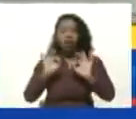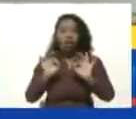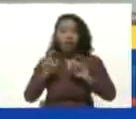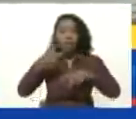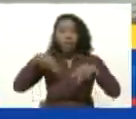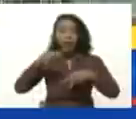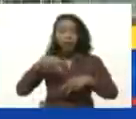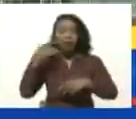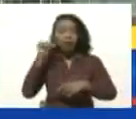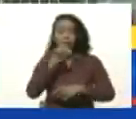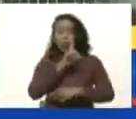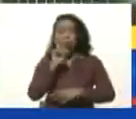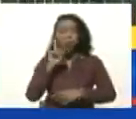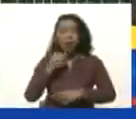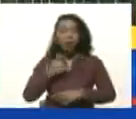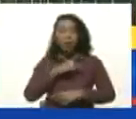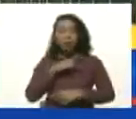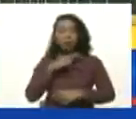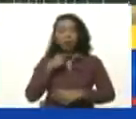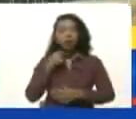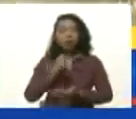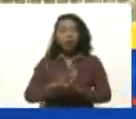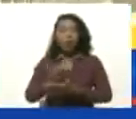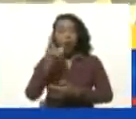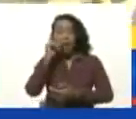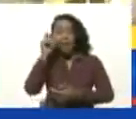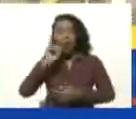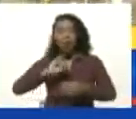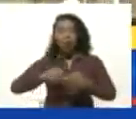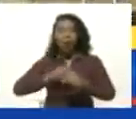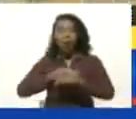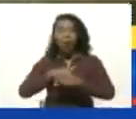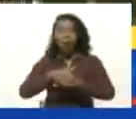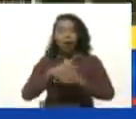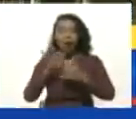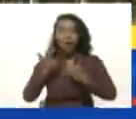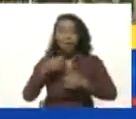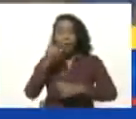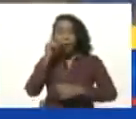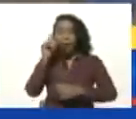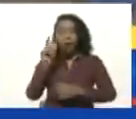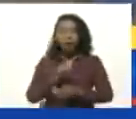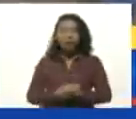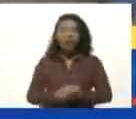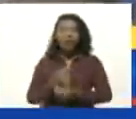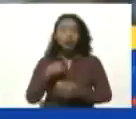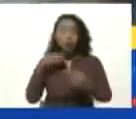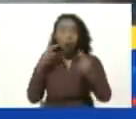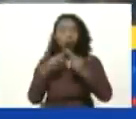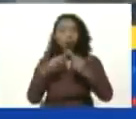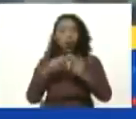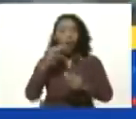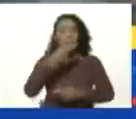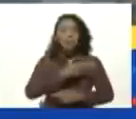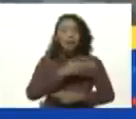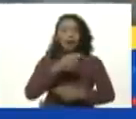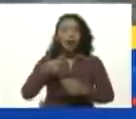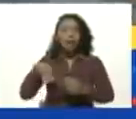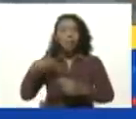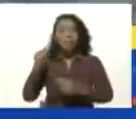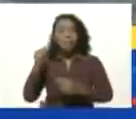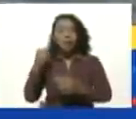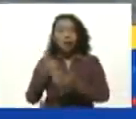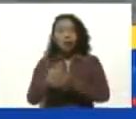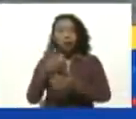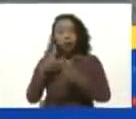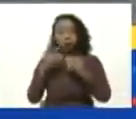lleva el nombre de nuestro mártir, Jorge Rodríguez Padre. Yo conozco de pe a pa la Facultad de Arquitectura, la